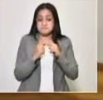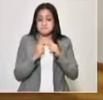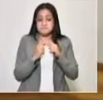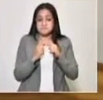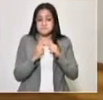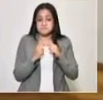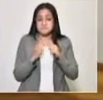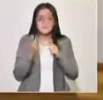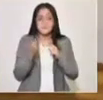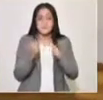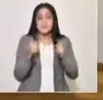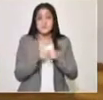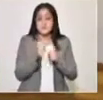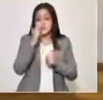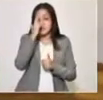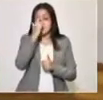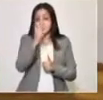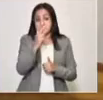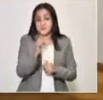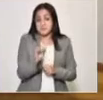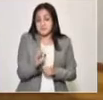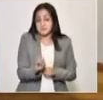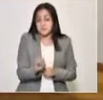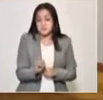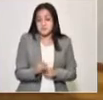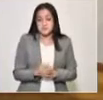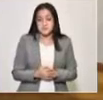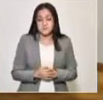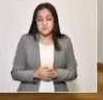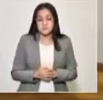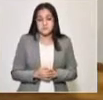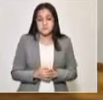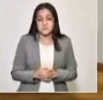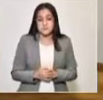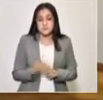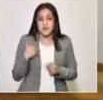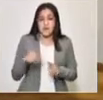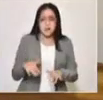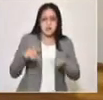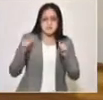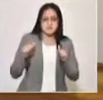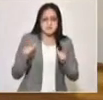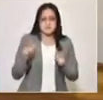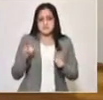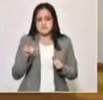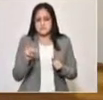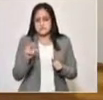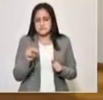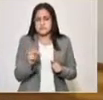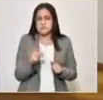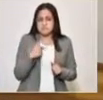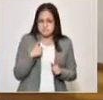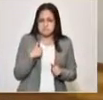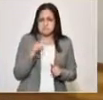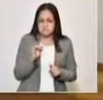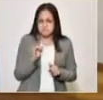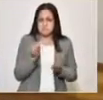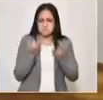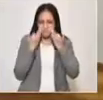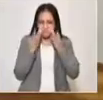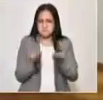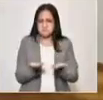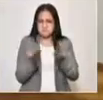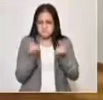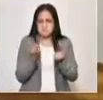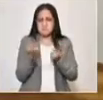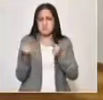El debate con respeto. Nadie le rehúye al debate. No, nadie le rehúye.